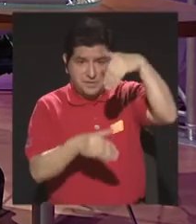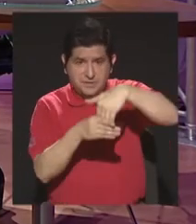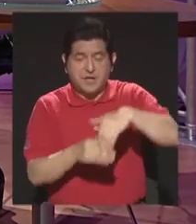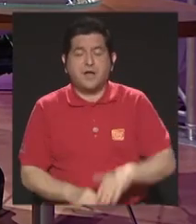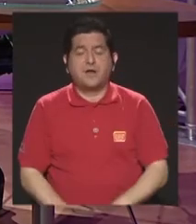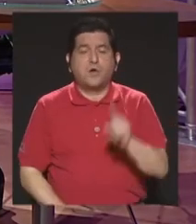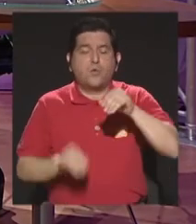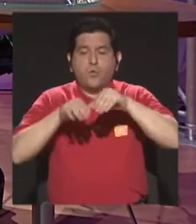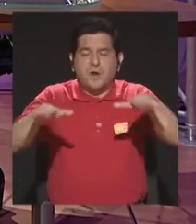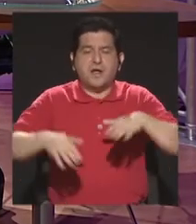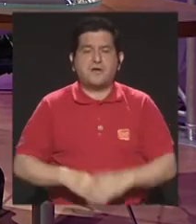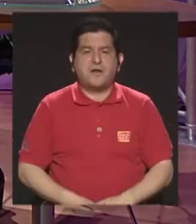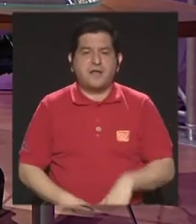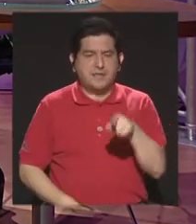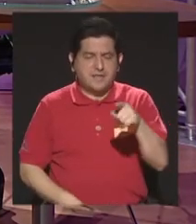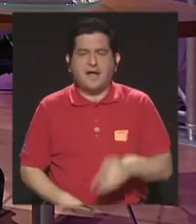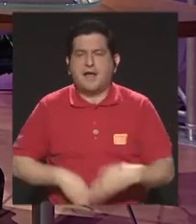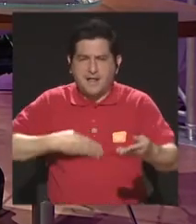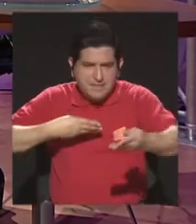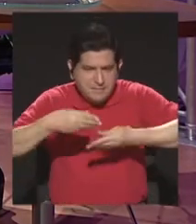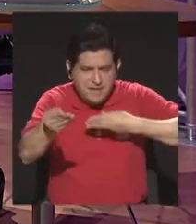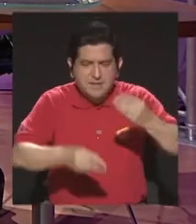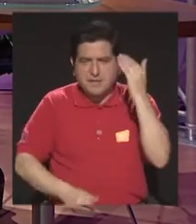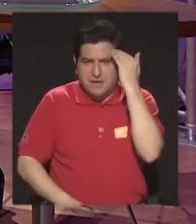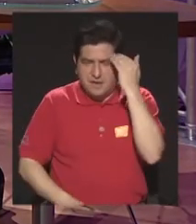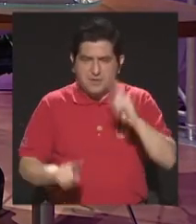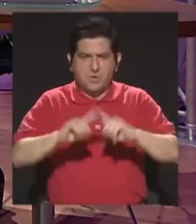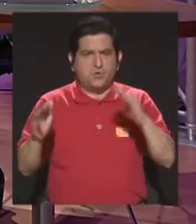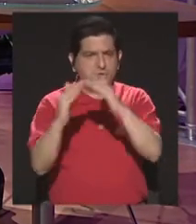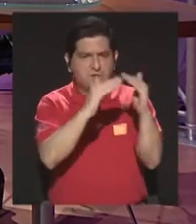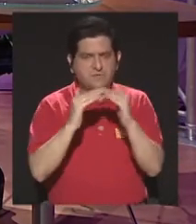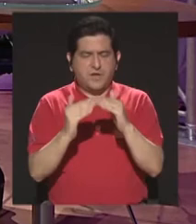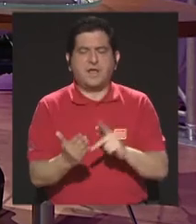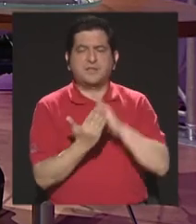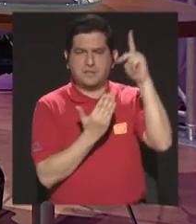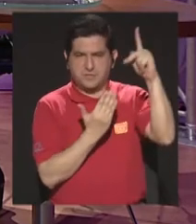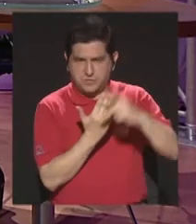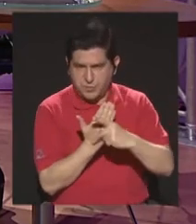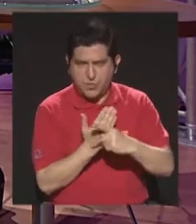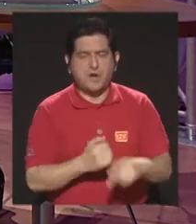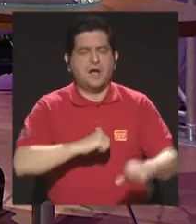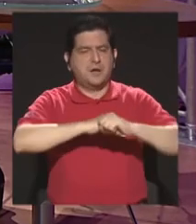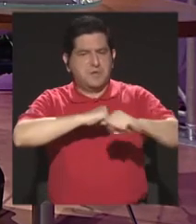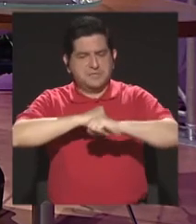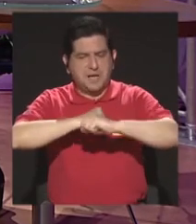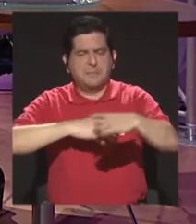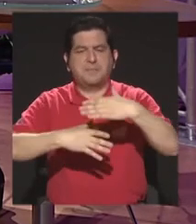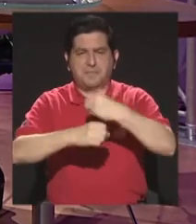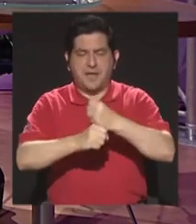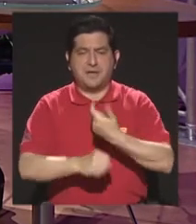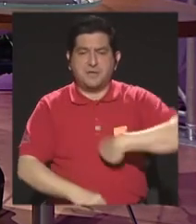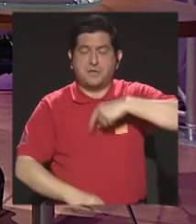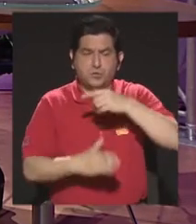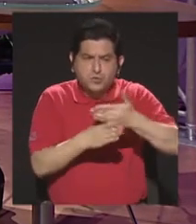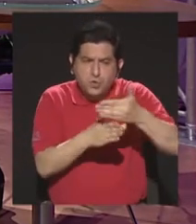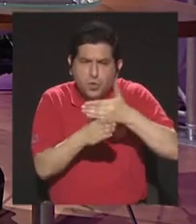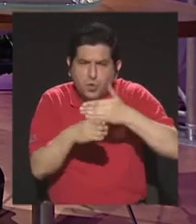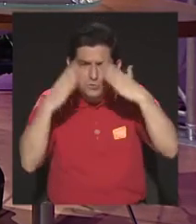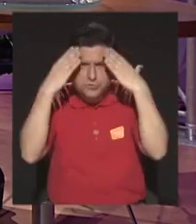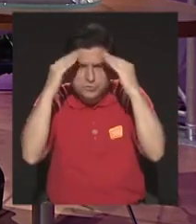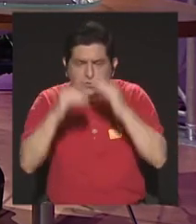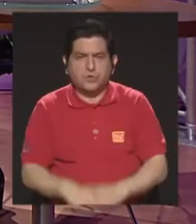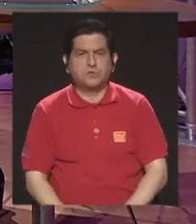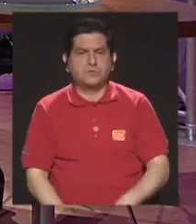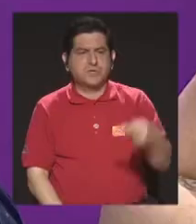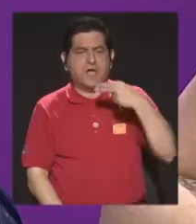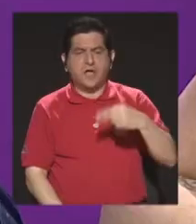intercambio de conocimiento entre otras ciudades que ya han hecho programas, campañas, estamos compartiendo información e historias